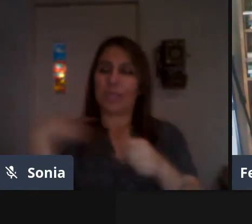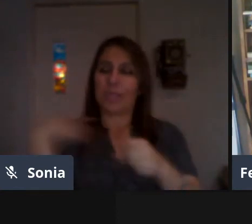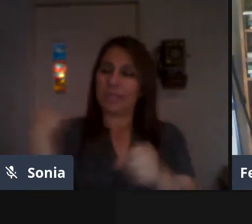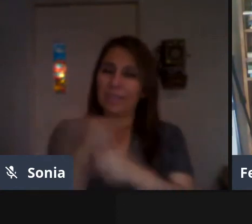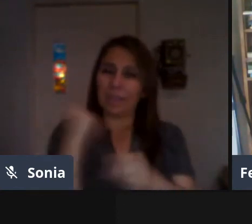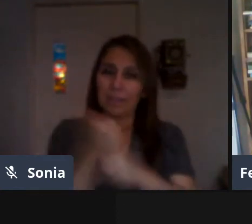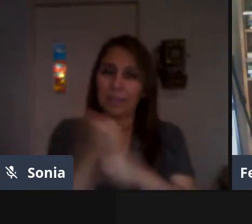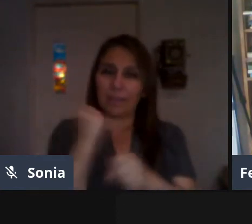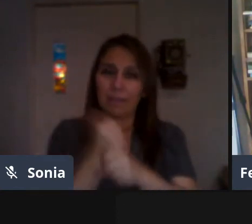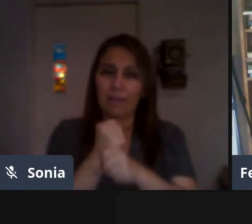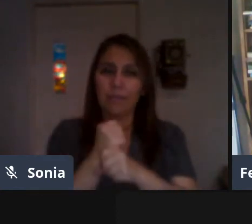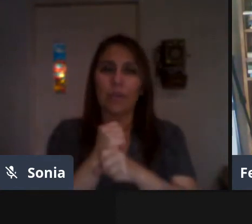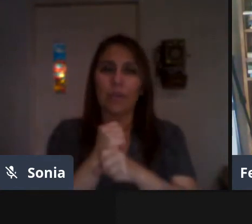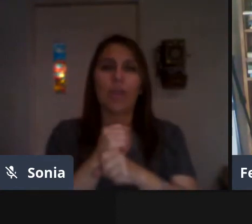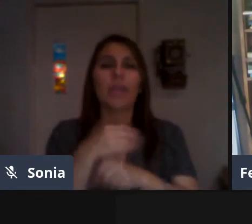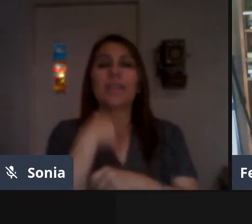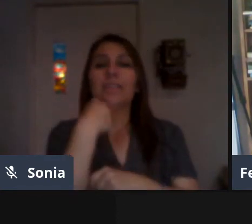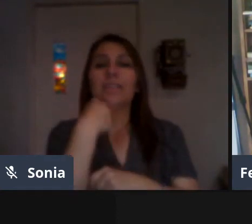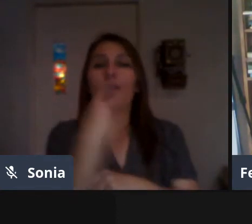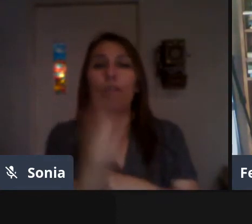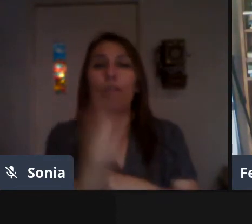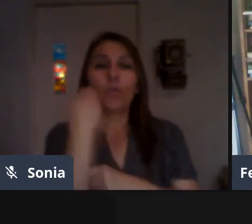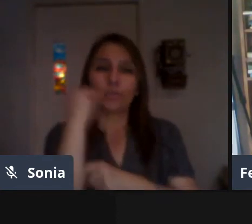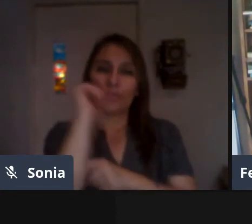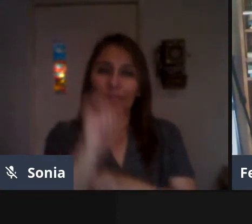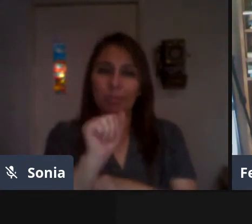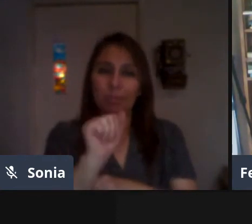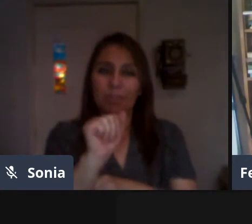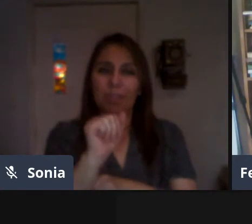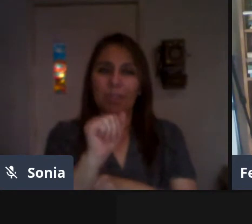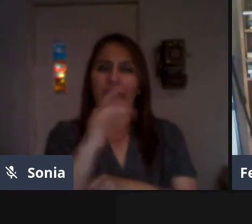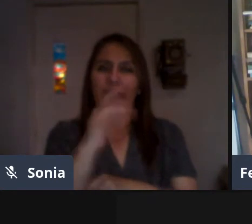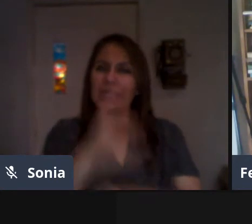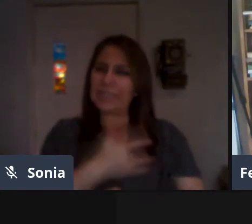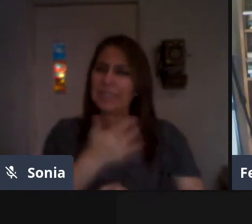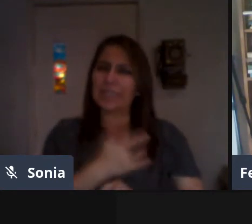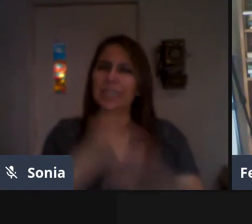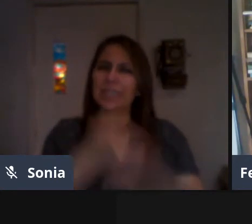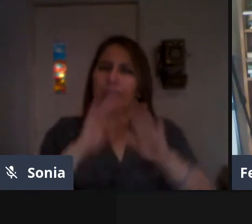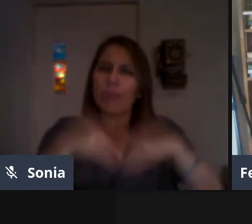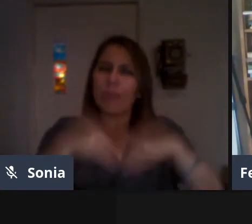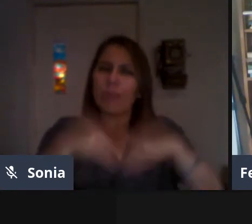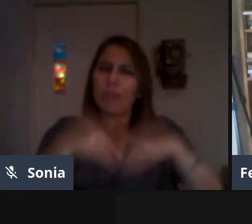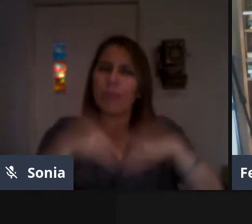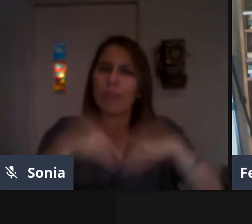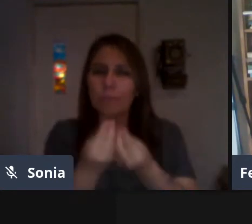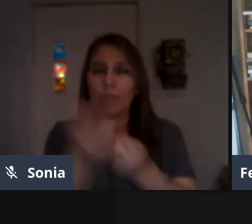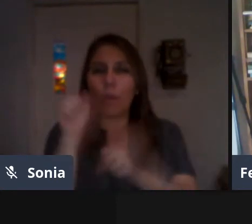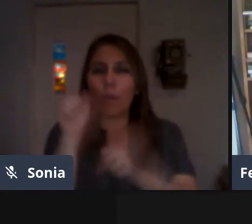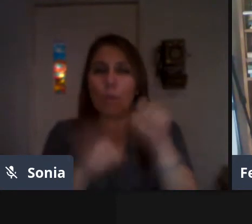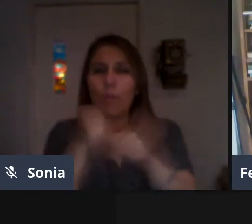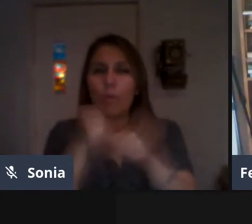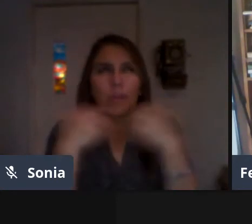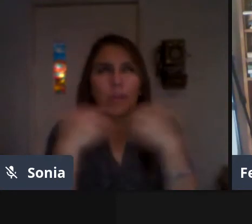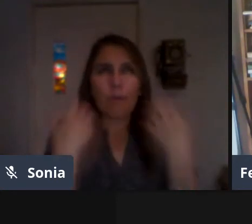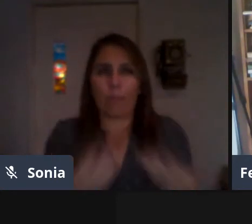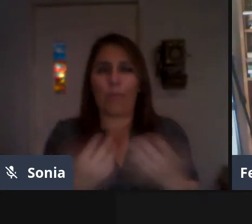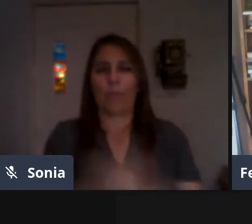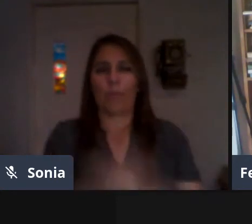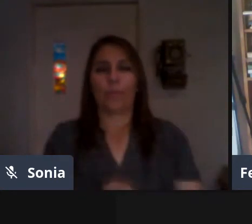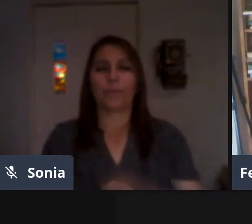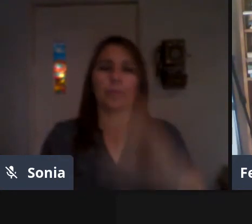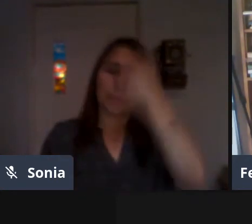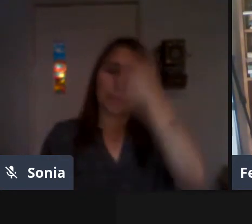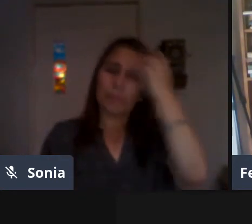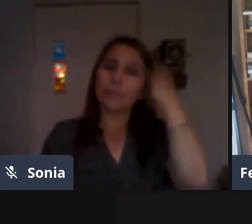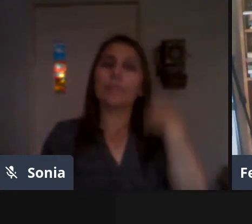femenina en ese sentir el cómo hacerlo no hay cómo lograrlo bueno aquí hay primero